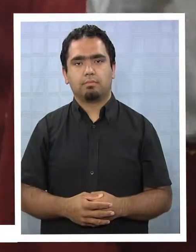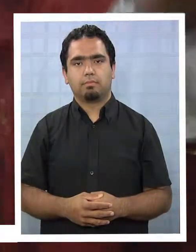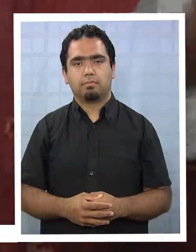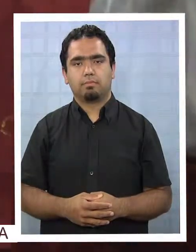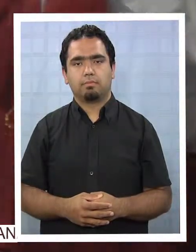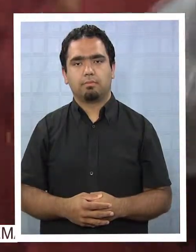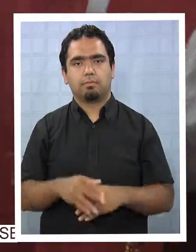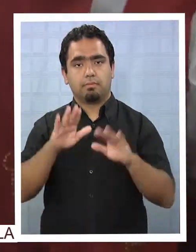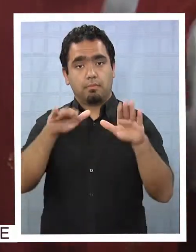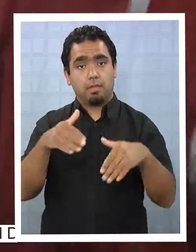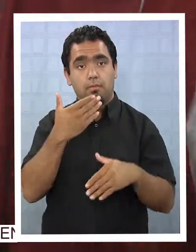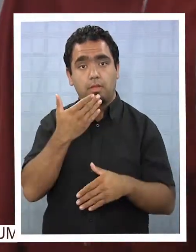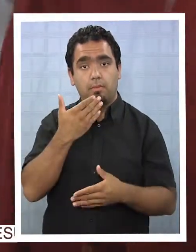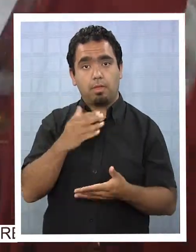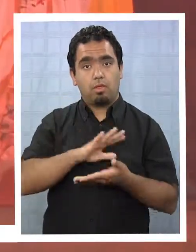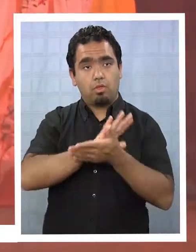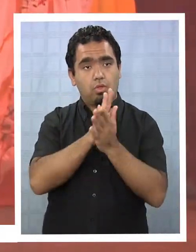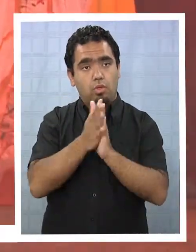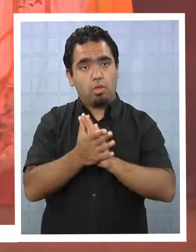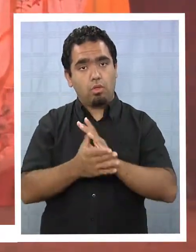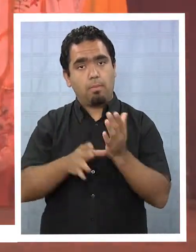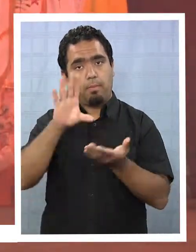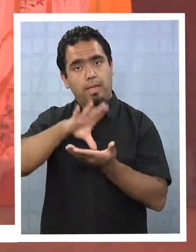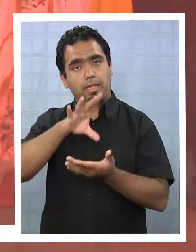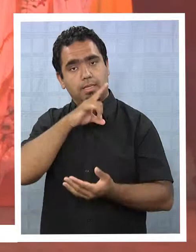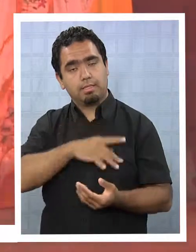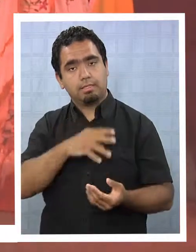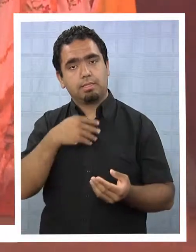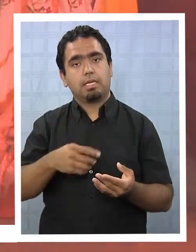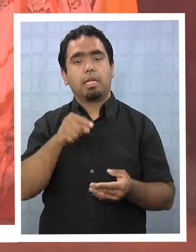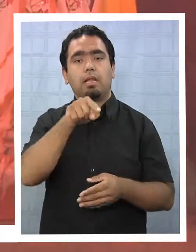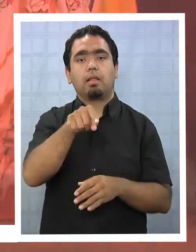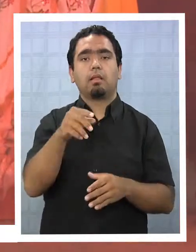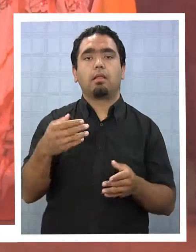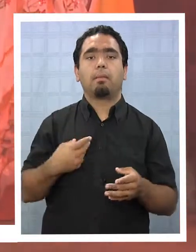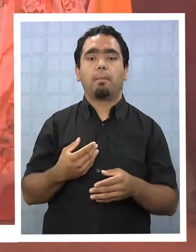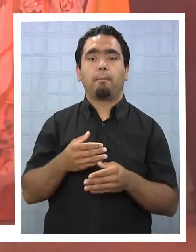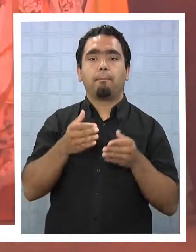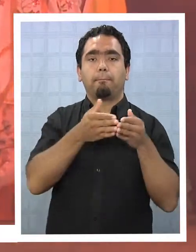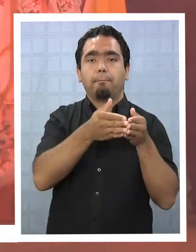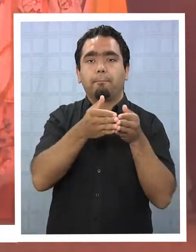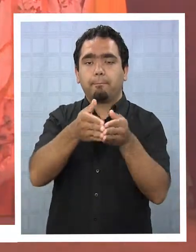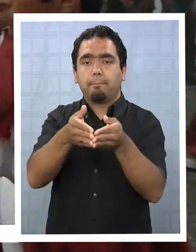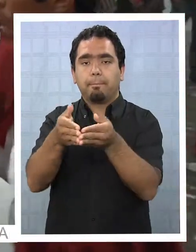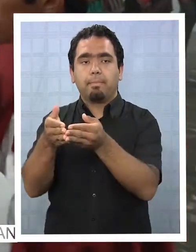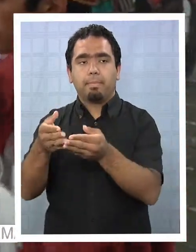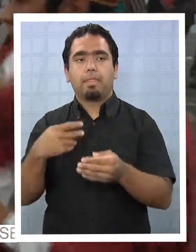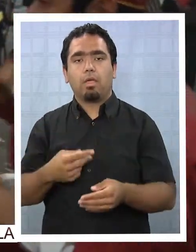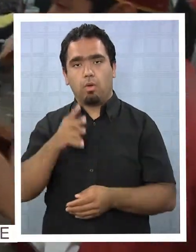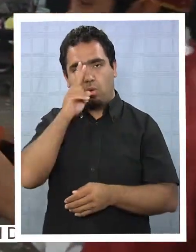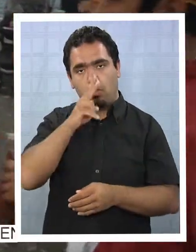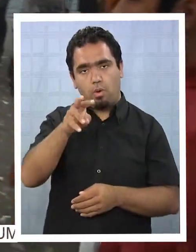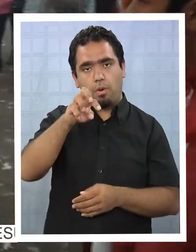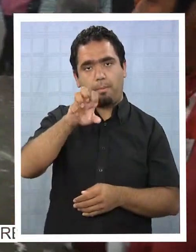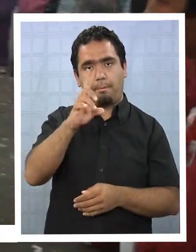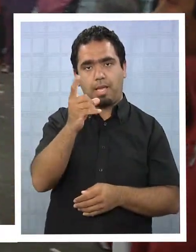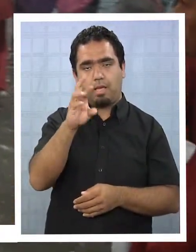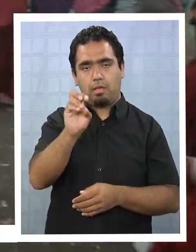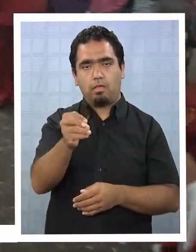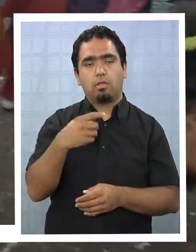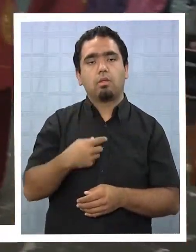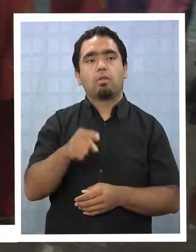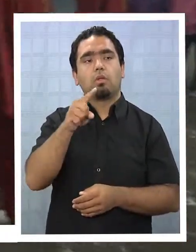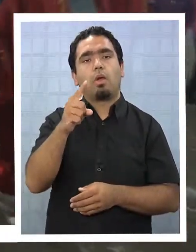Al igual que en todas las caletas del país, los pescadores artesanales homenajearon a su patrono San Pedro, agradeciendo